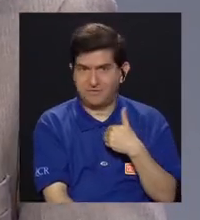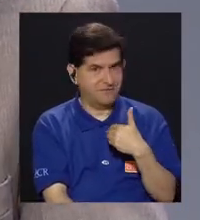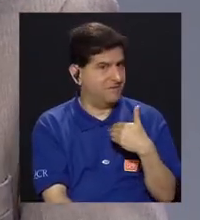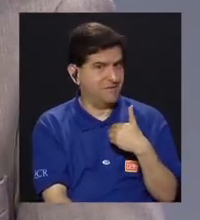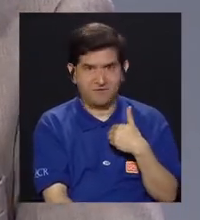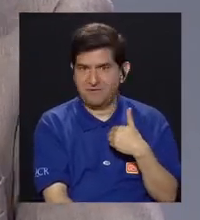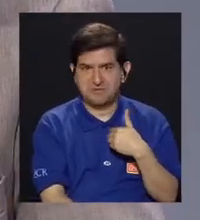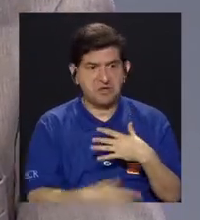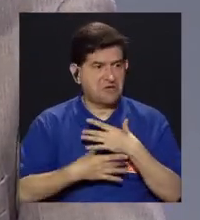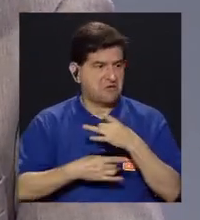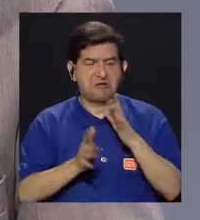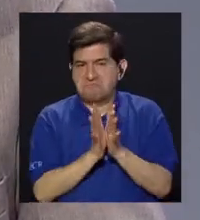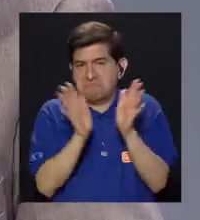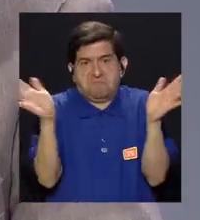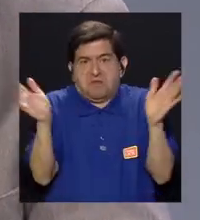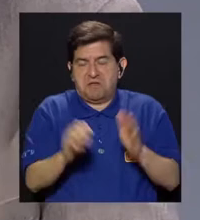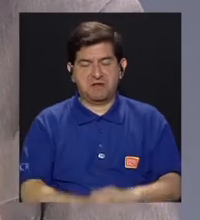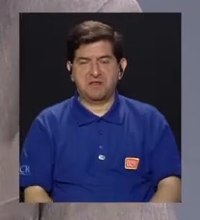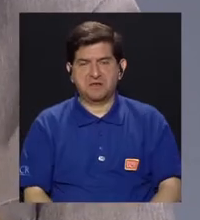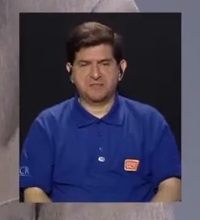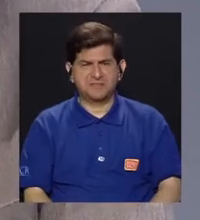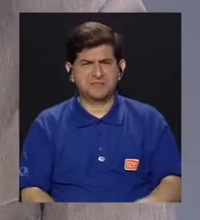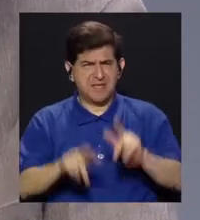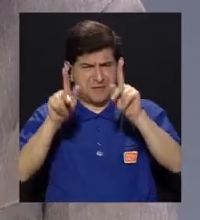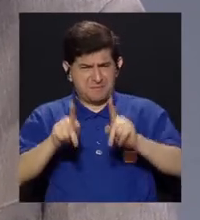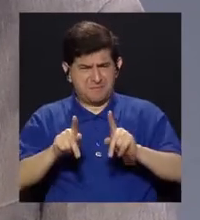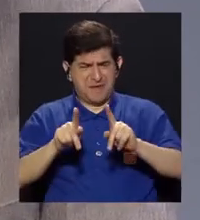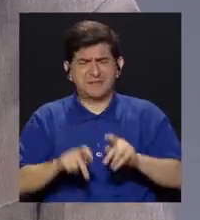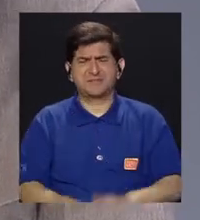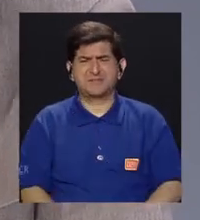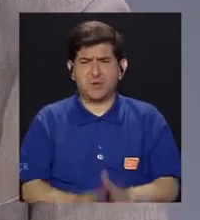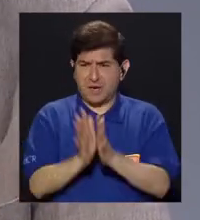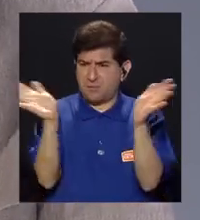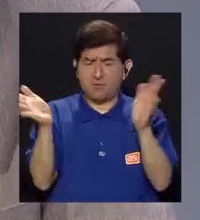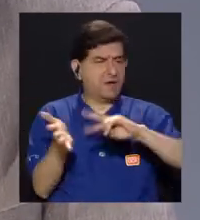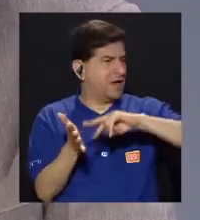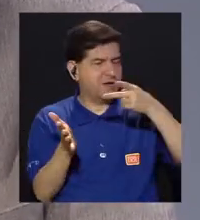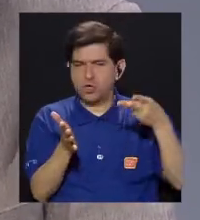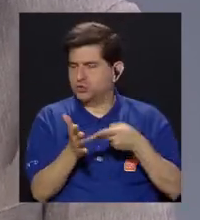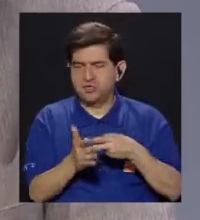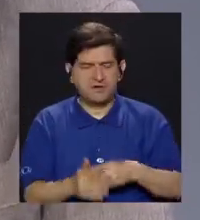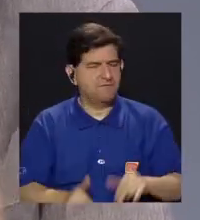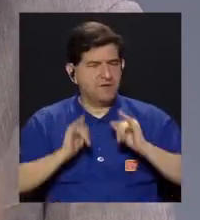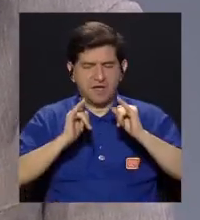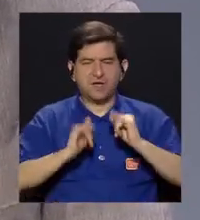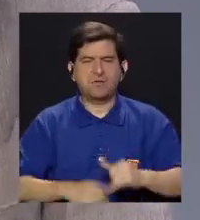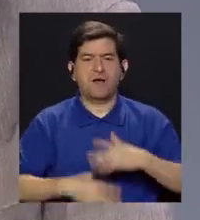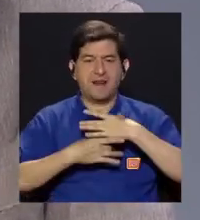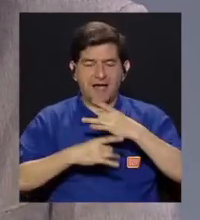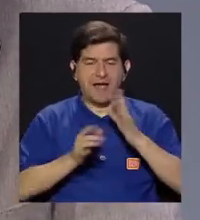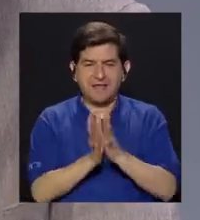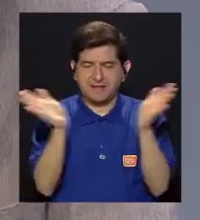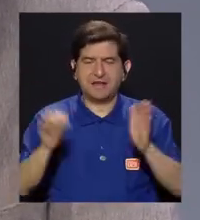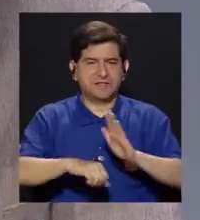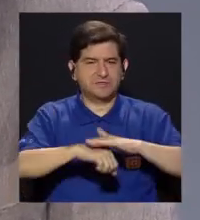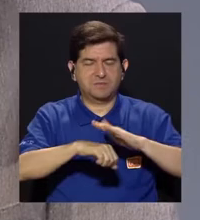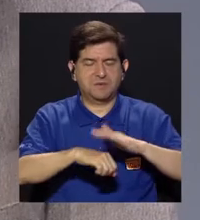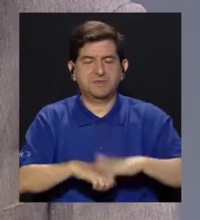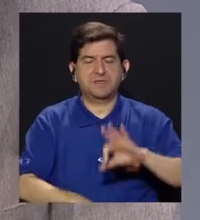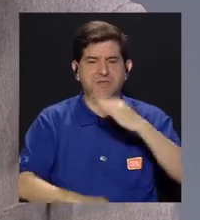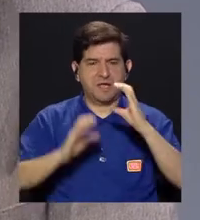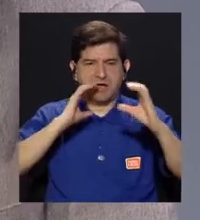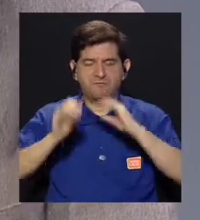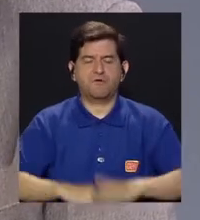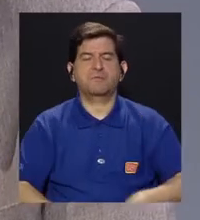tiene interés público porque el hecho de ser una figura pública no lo hace en interés público no le ha dado autorización a ningún medio de